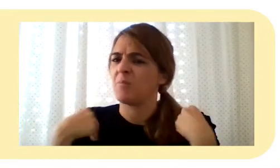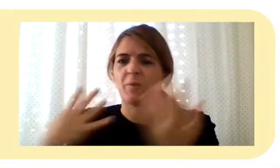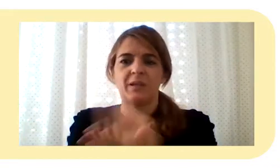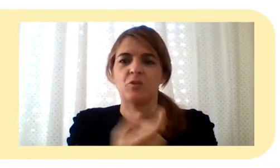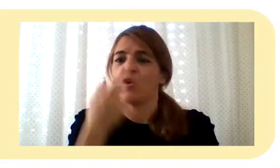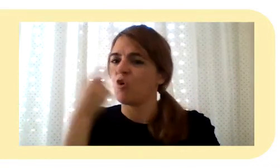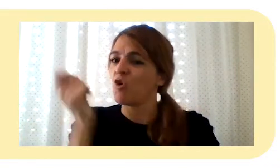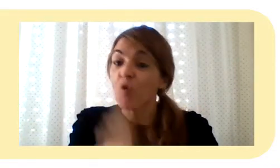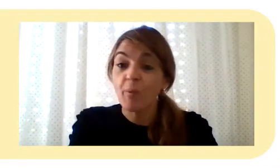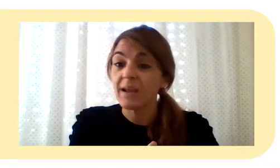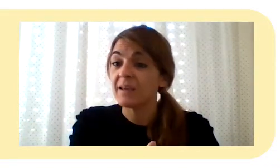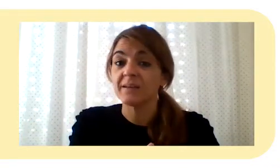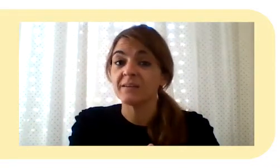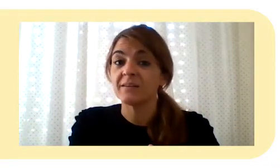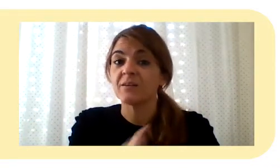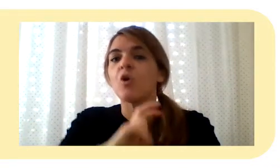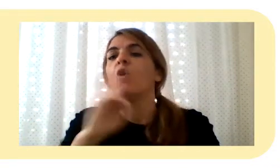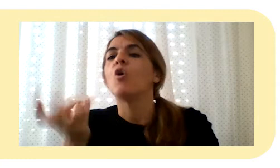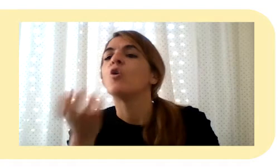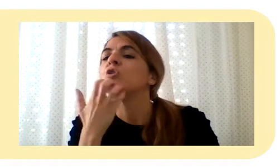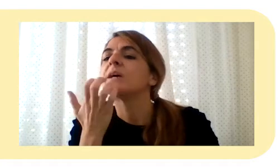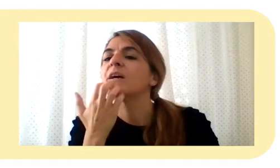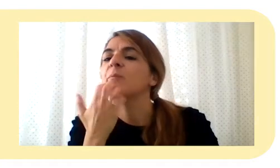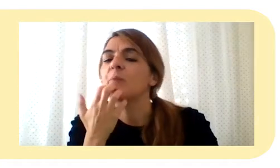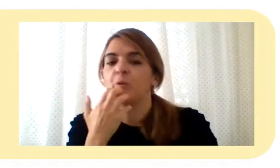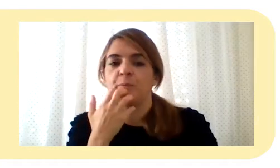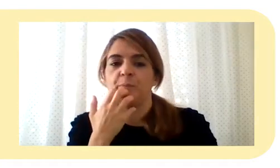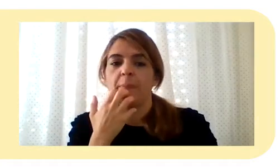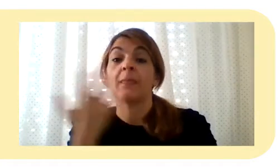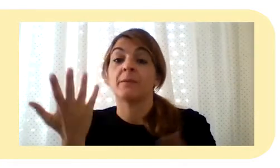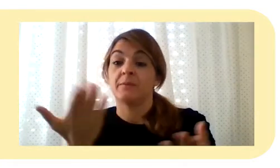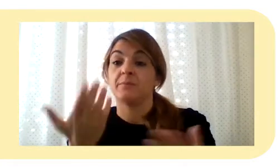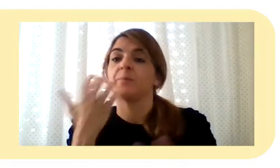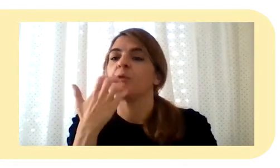Por contar otro ejemplo, antes de empezar con la COVID, que sepáis que, por ejemplo,